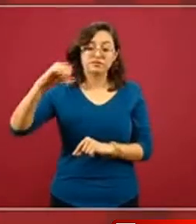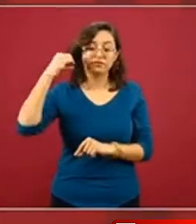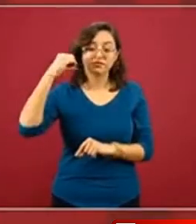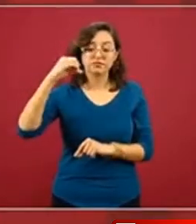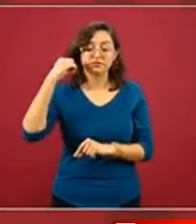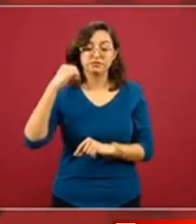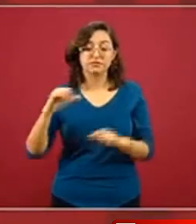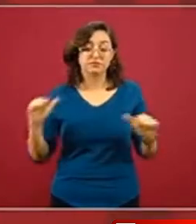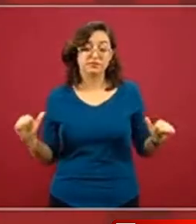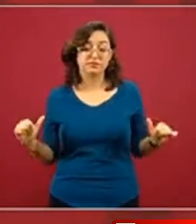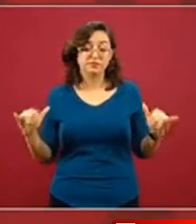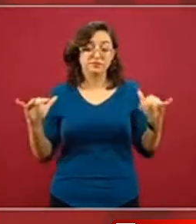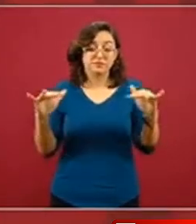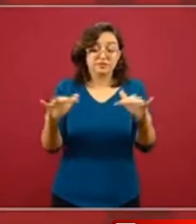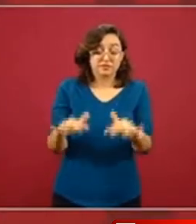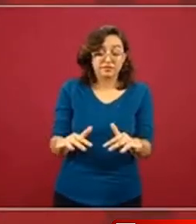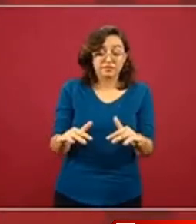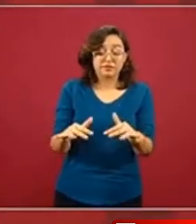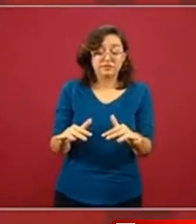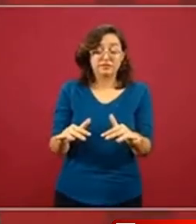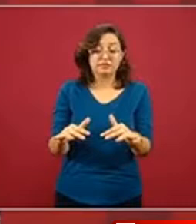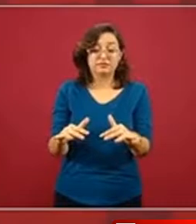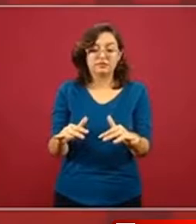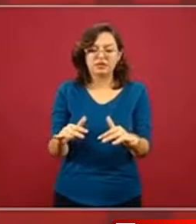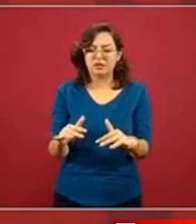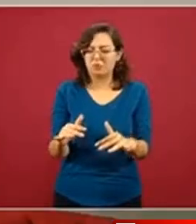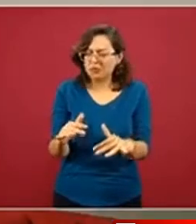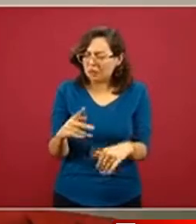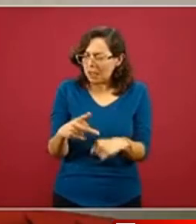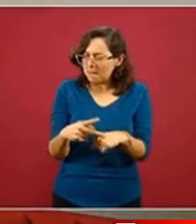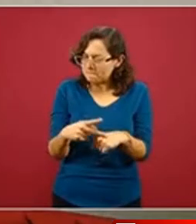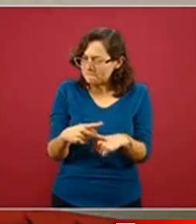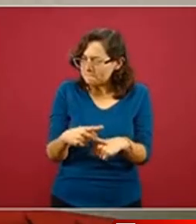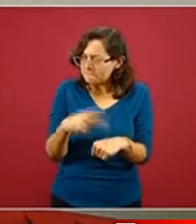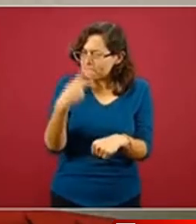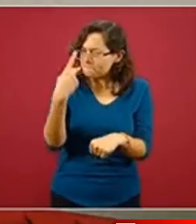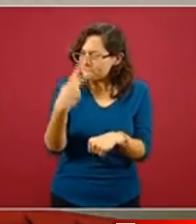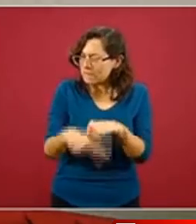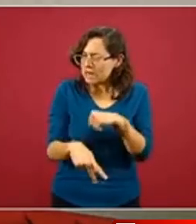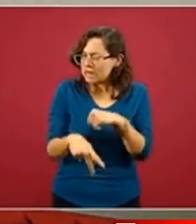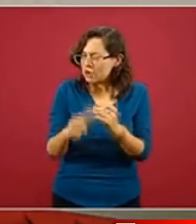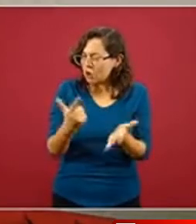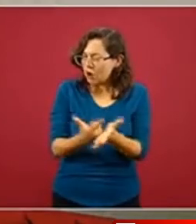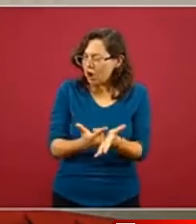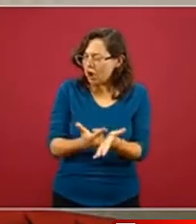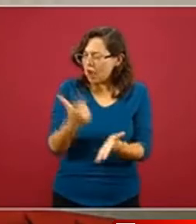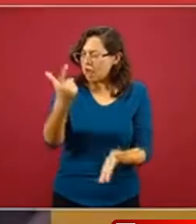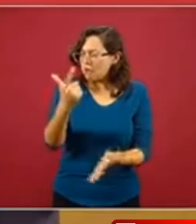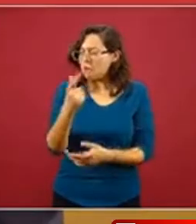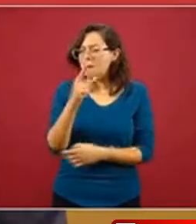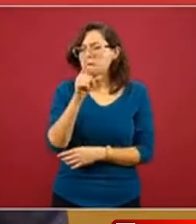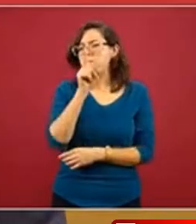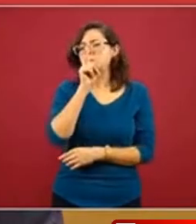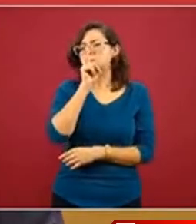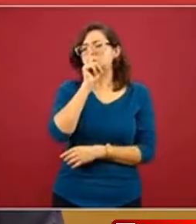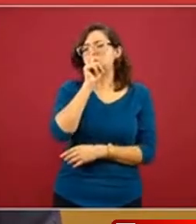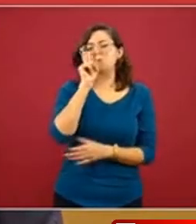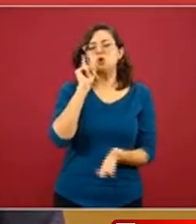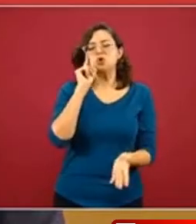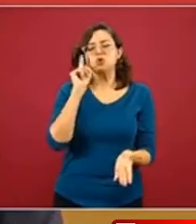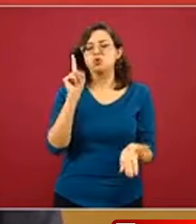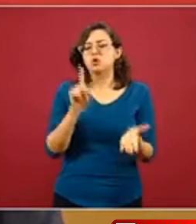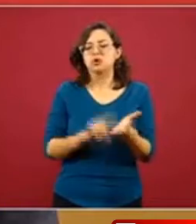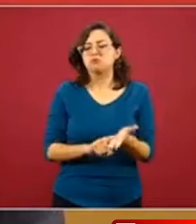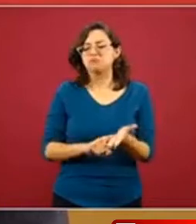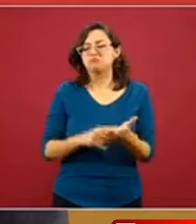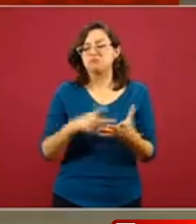zona centro, los encuentros que pudiera haber, no consideramos que sean tan numerosos que cambien significativamente el curso